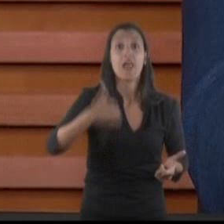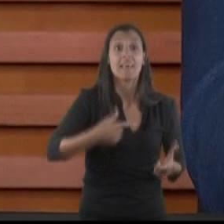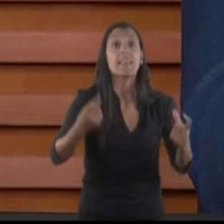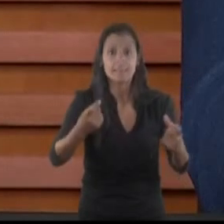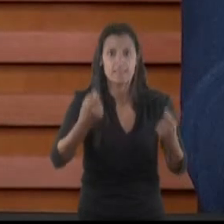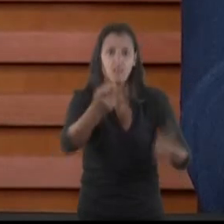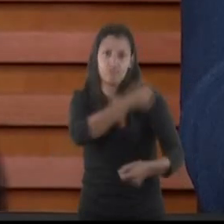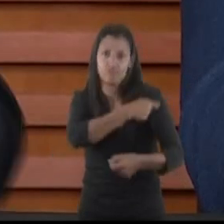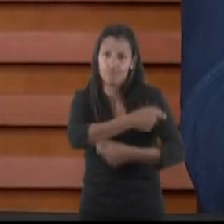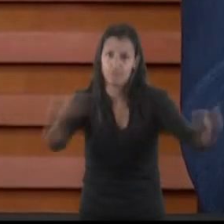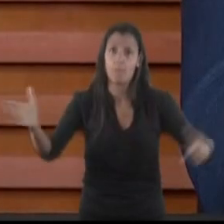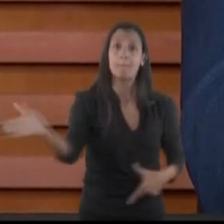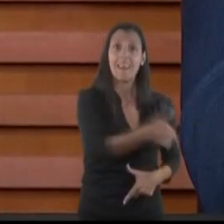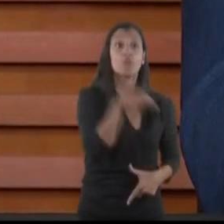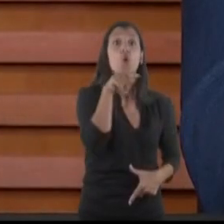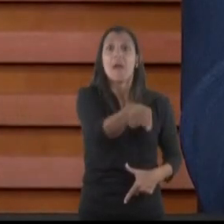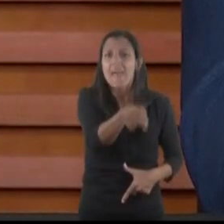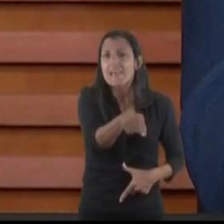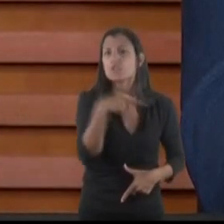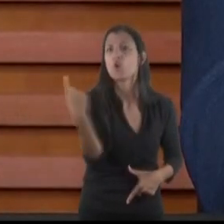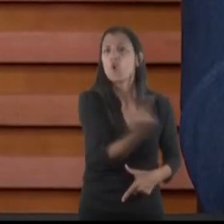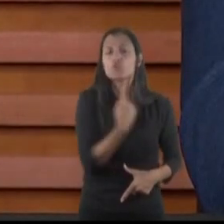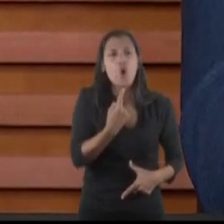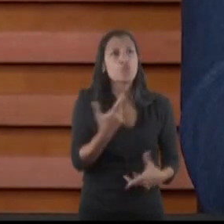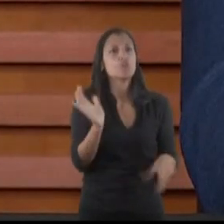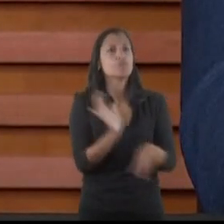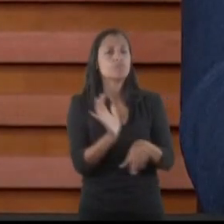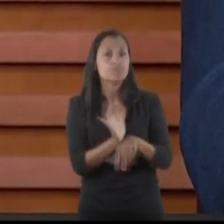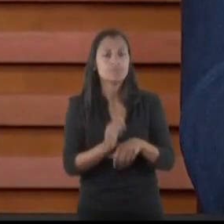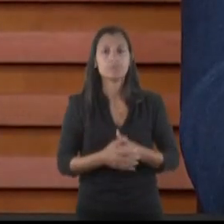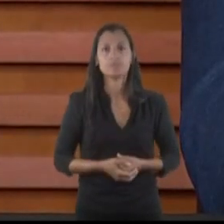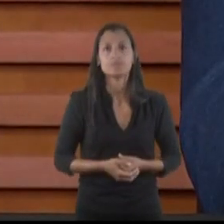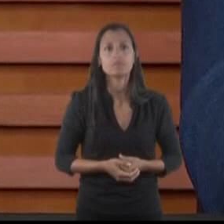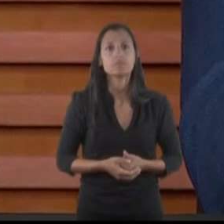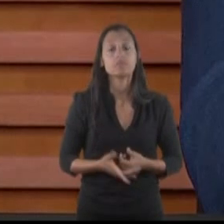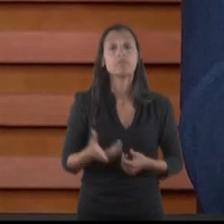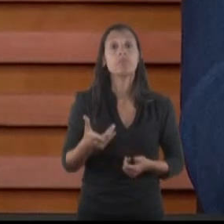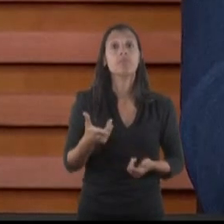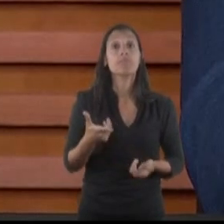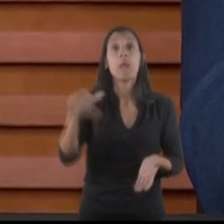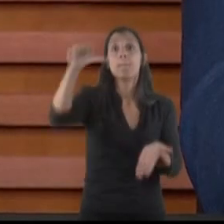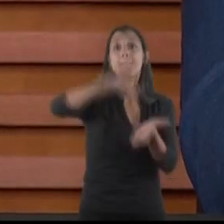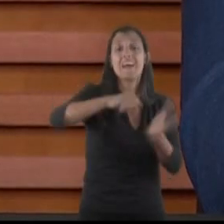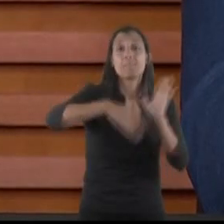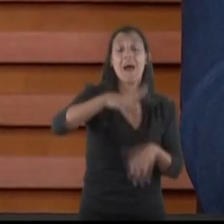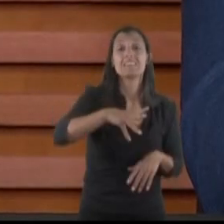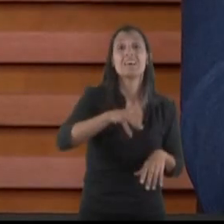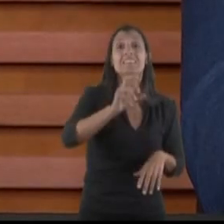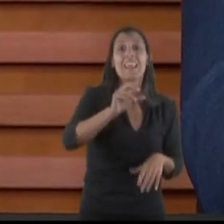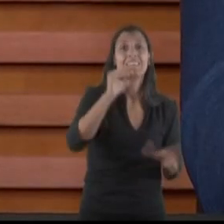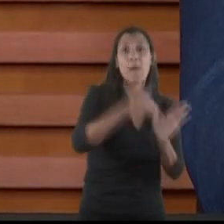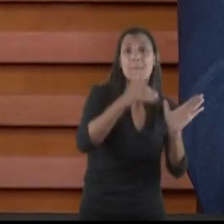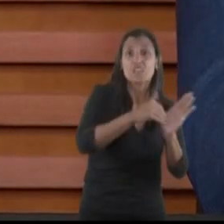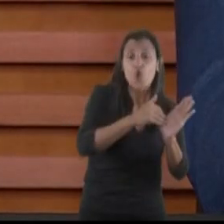lo necesitaron. Y eso nos convirtió en el país con más de 30 millones de habitantes con